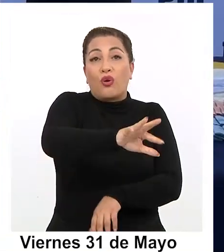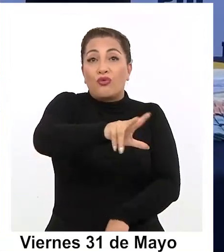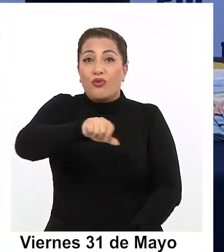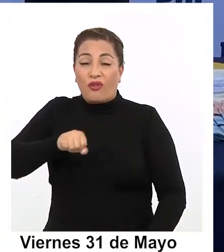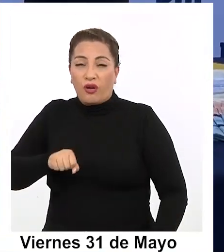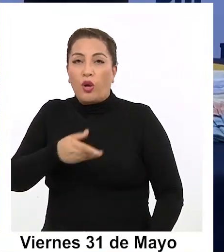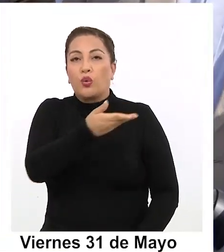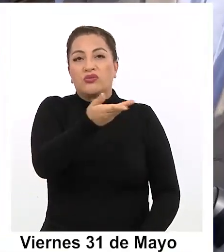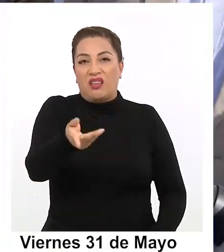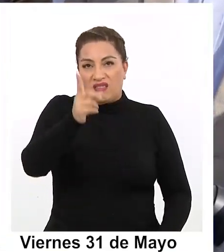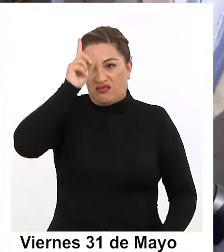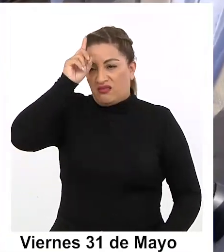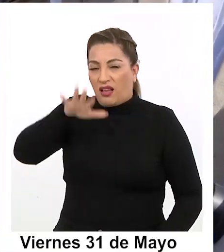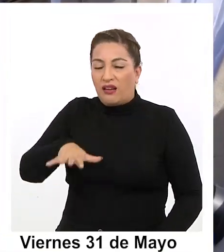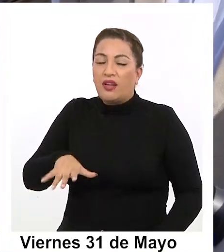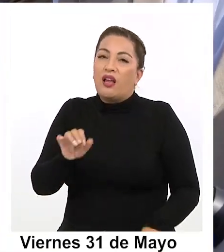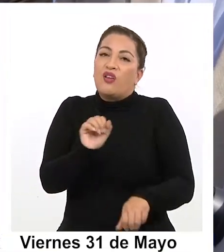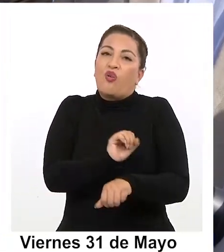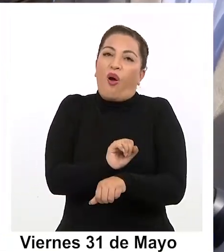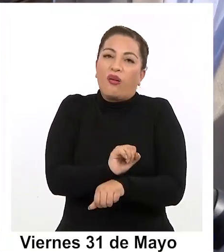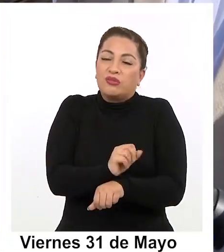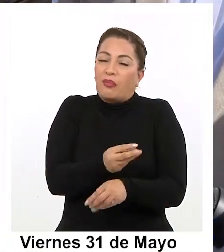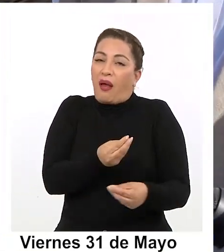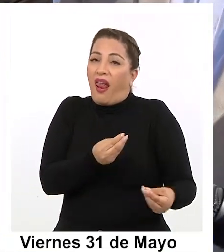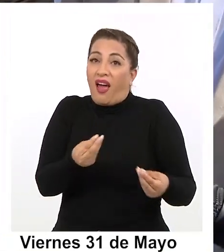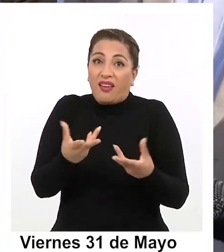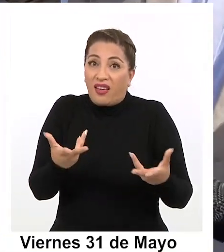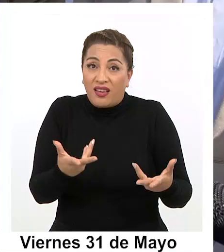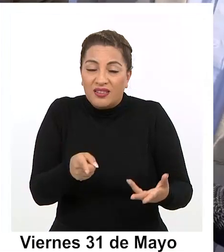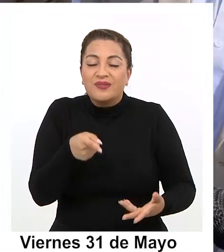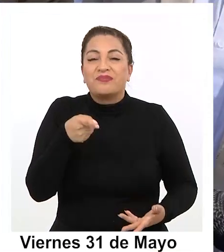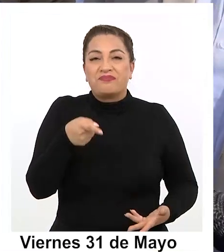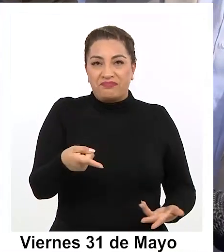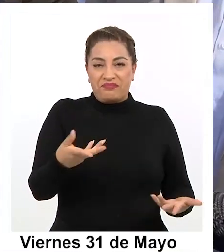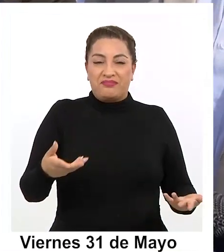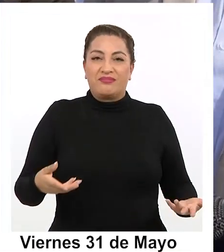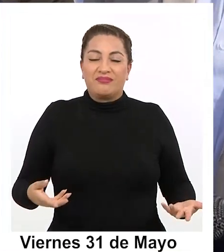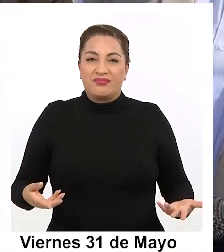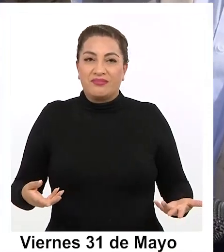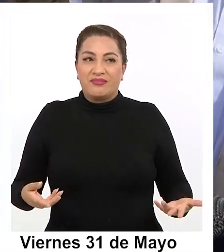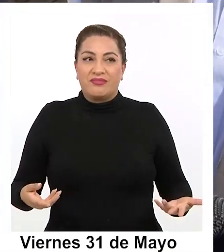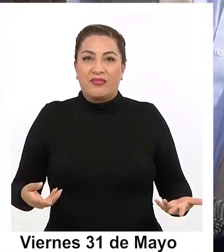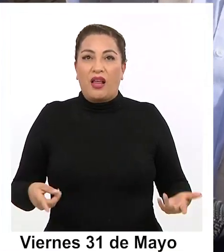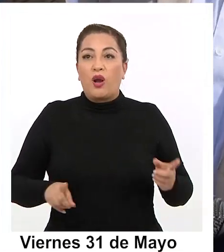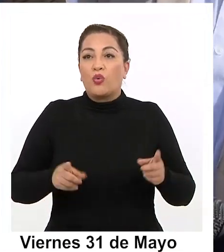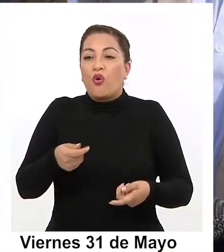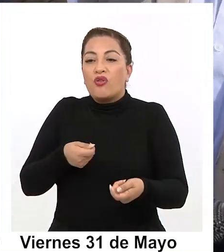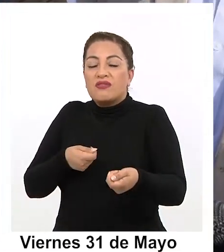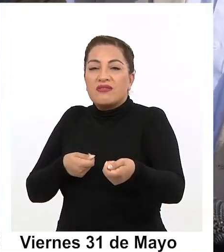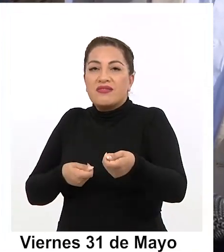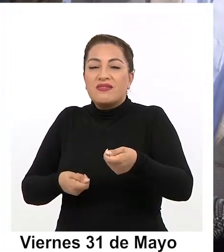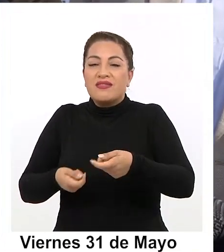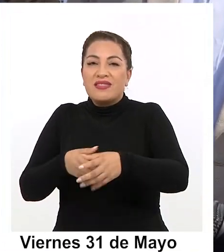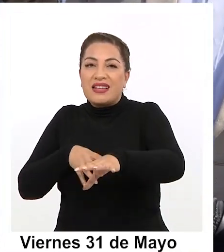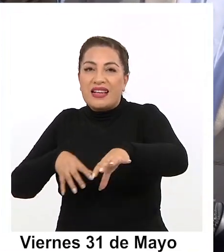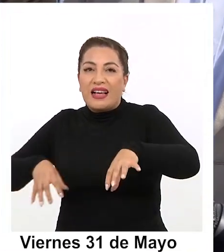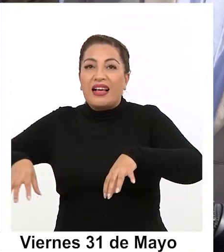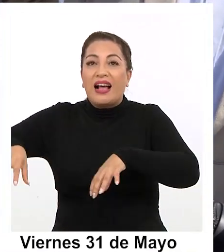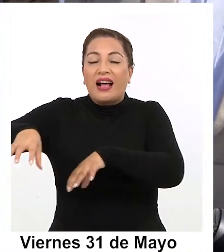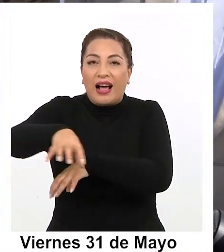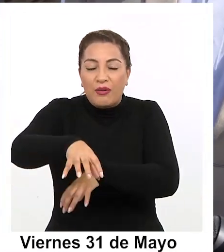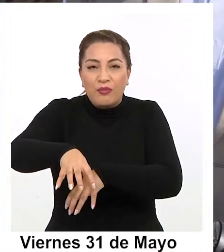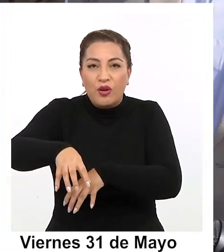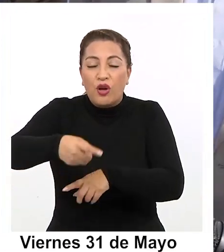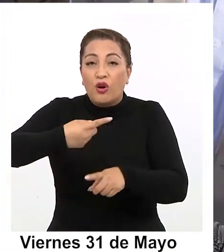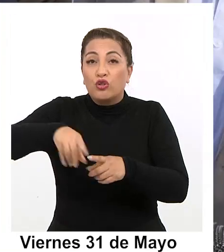que como ustedes saben son utilizados y en este caso era así para como moneda de cambio para ser sacados